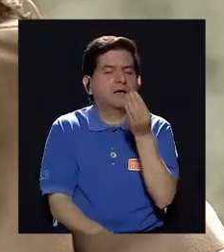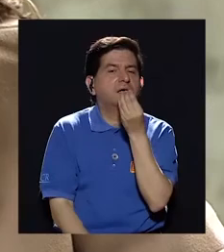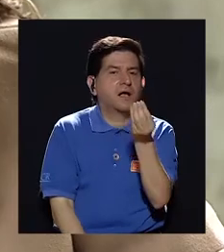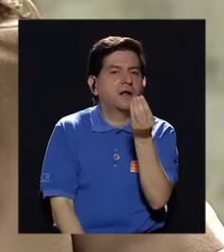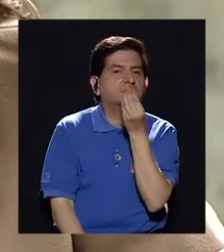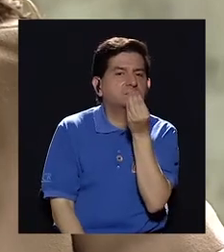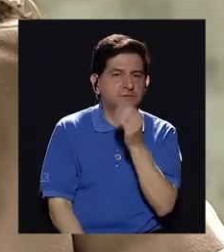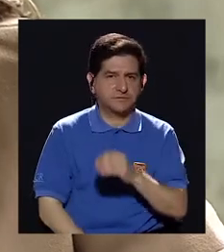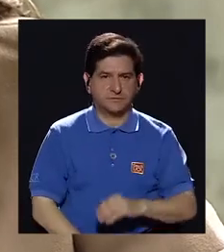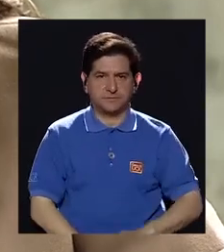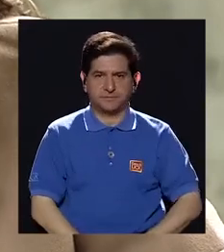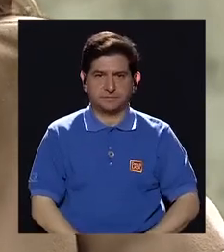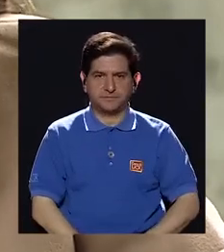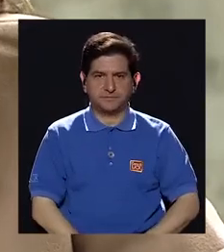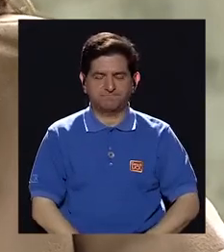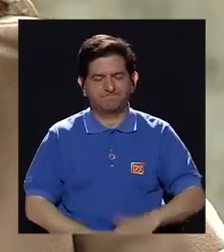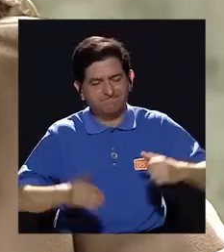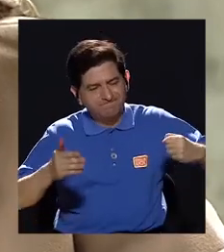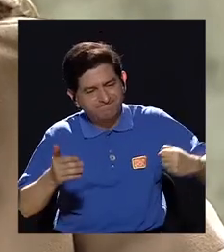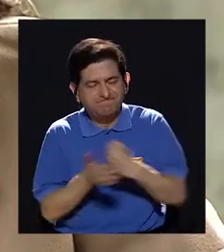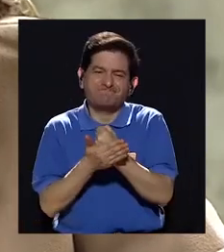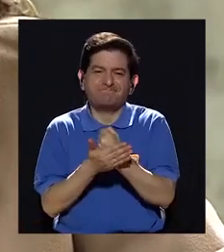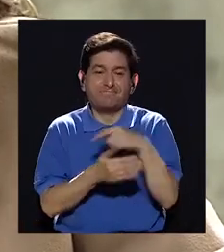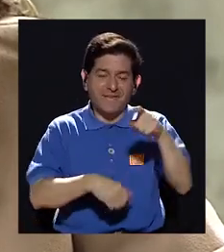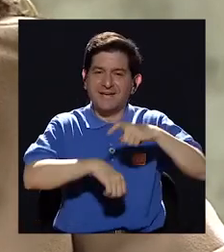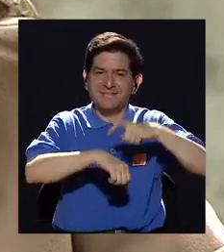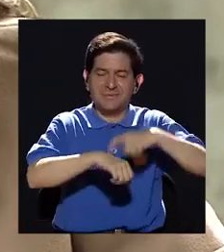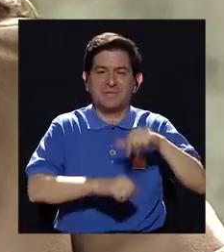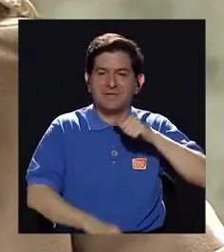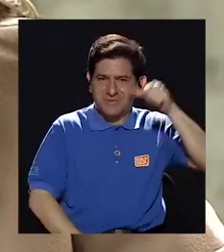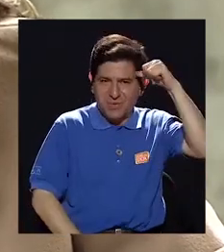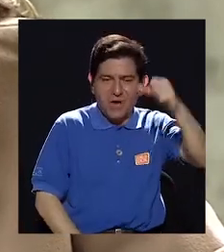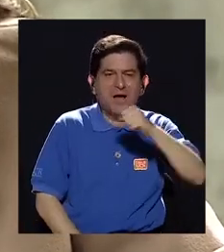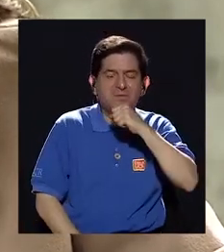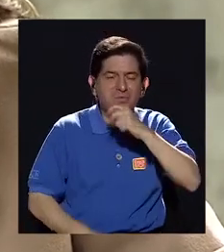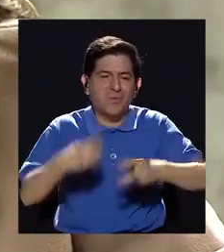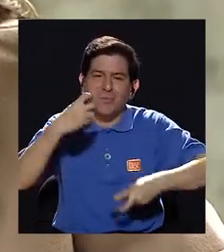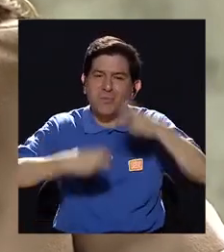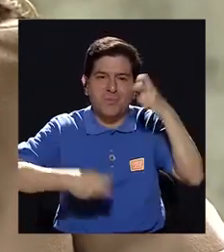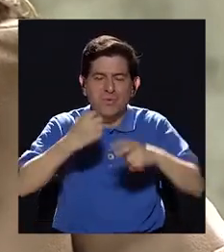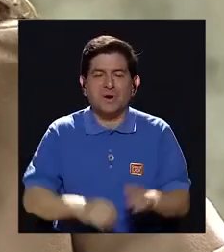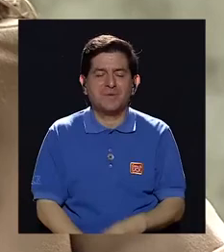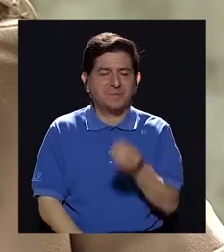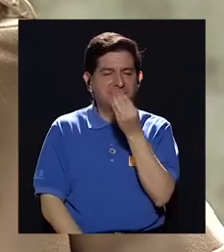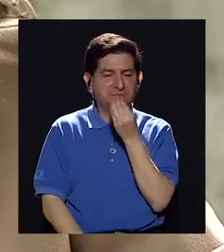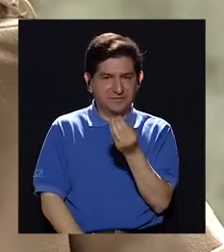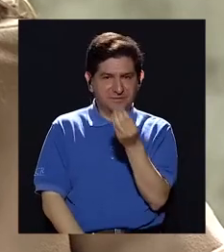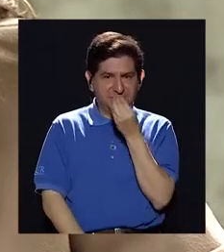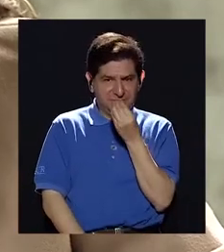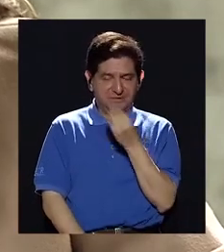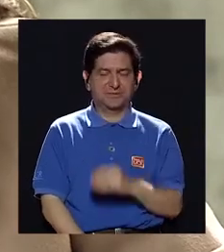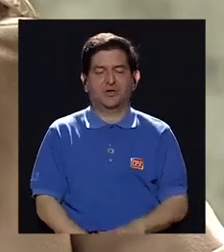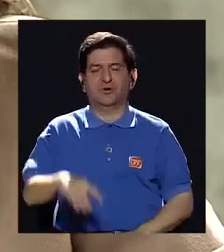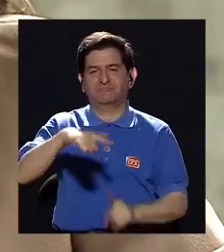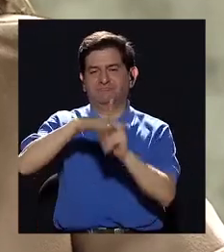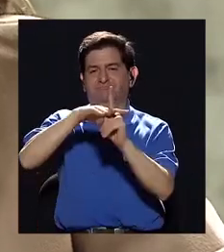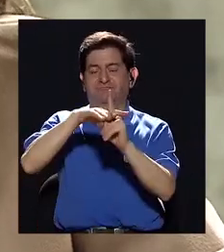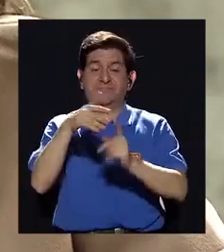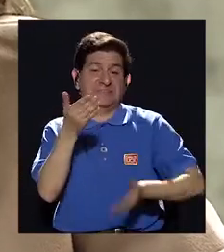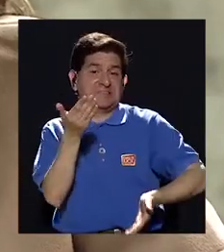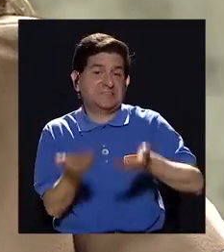la alimentación, ¿verdad? Desdichadamente a esa edad el adulto mayor tiene problemas para alimentarse